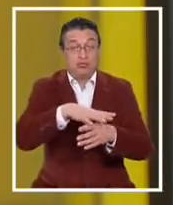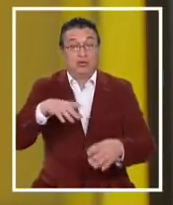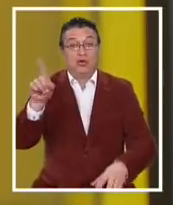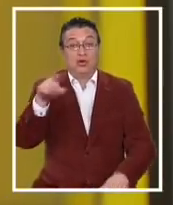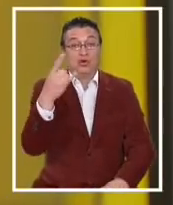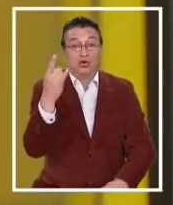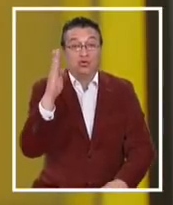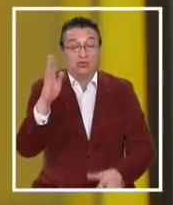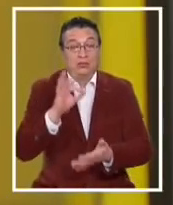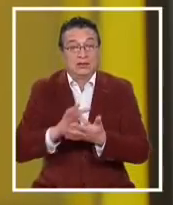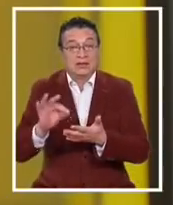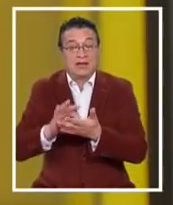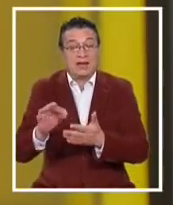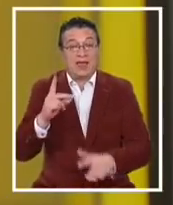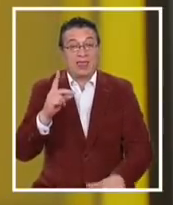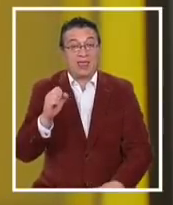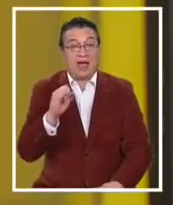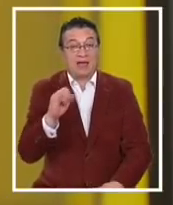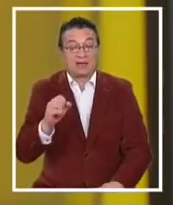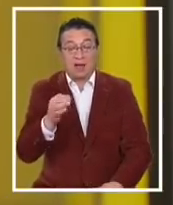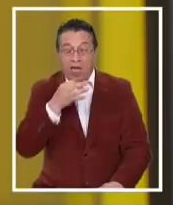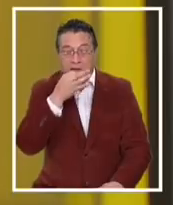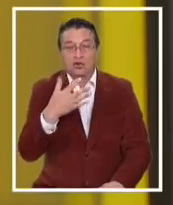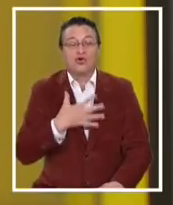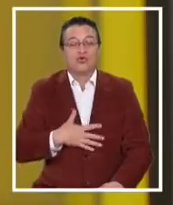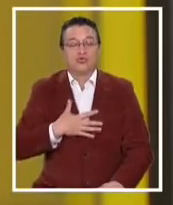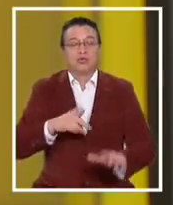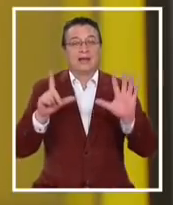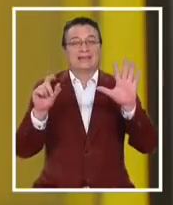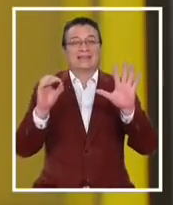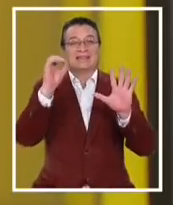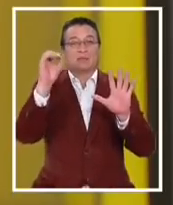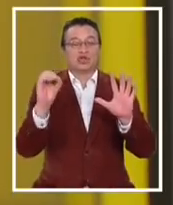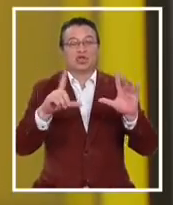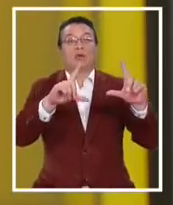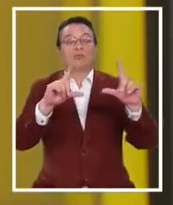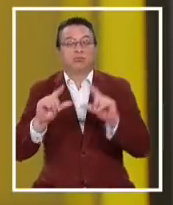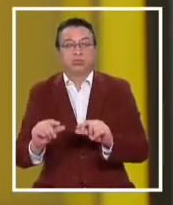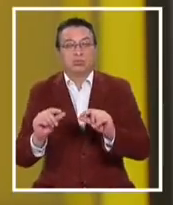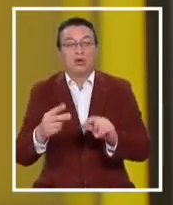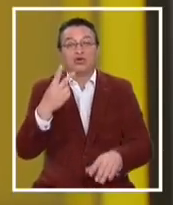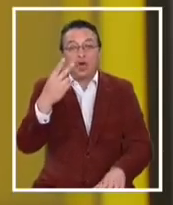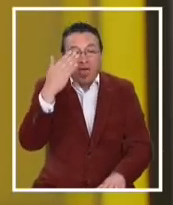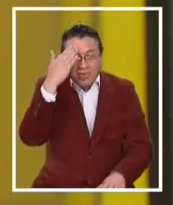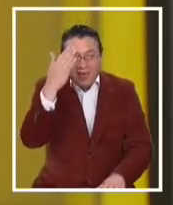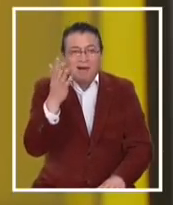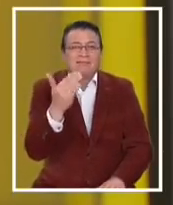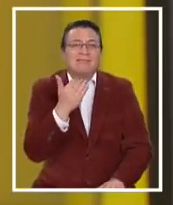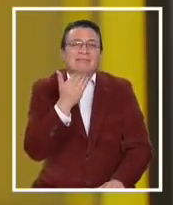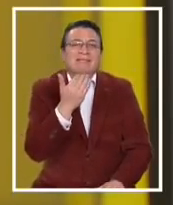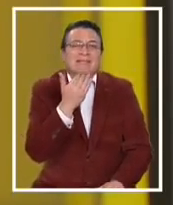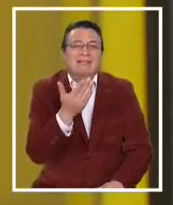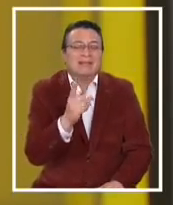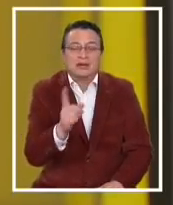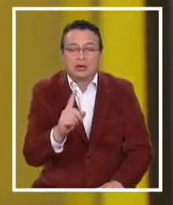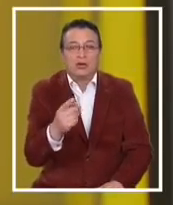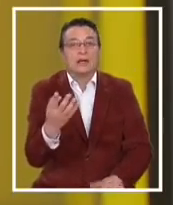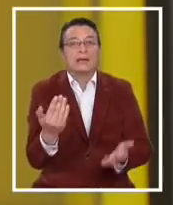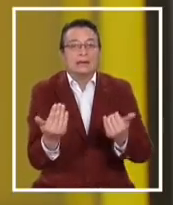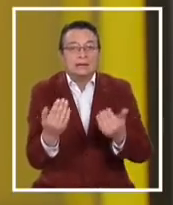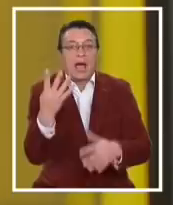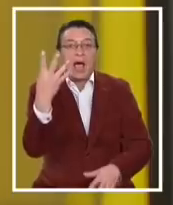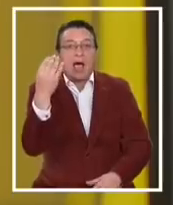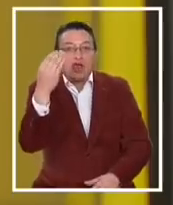subsecretaria Daza estaba muy contenta porque bajó en un 70% la circulación durante 2 días. Pero 2 días es nada. Necesitamos al menos 14